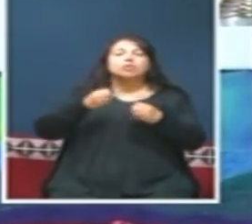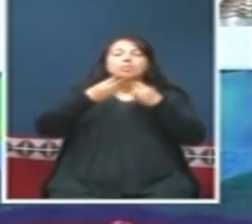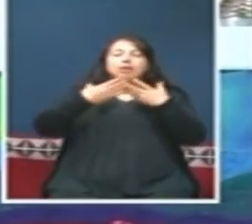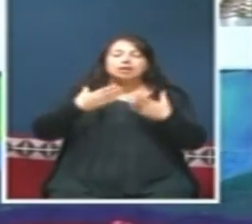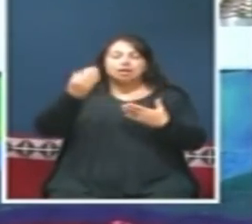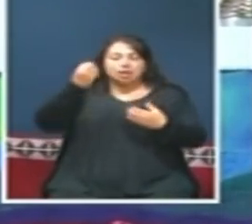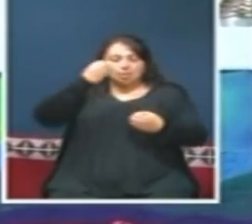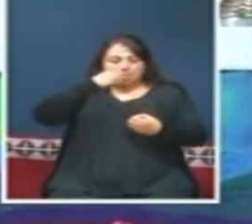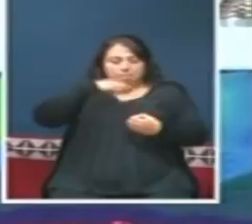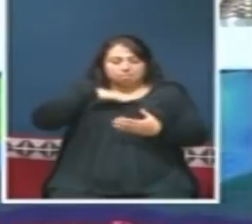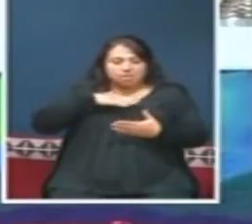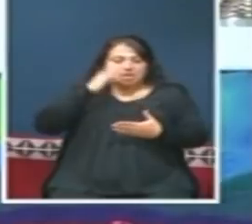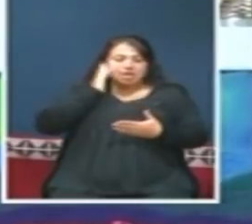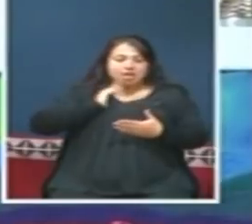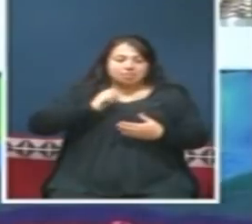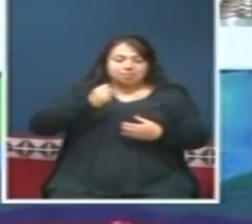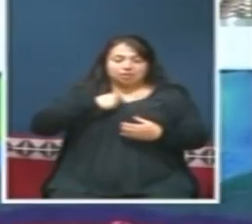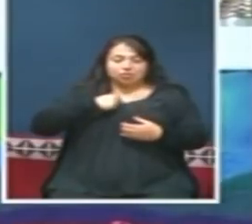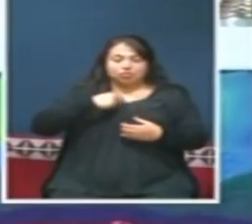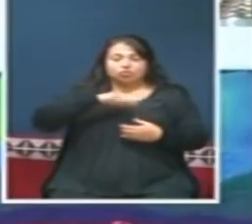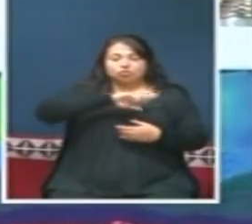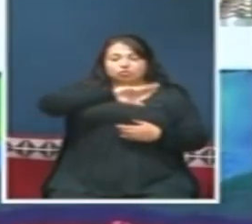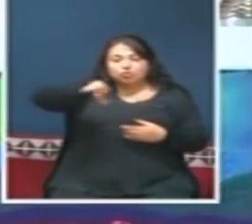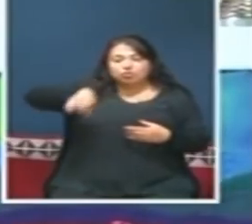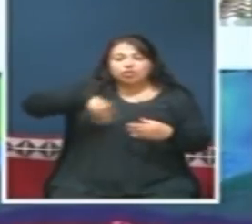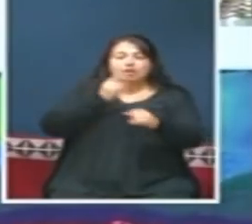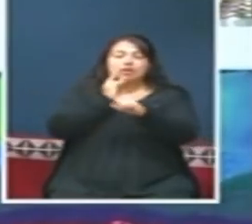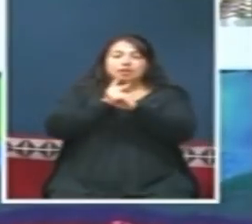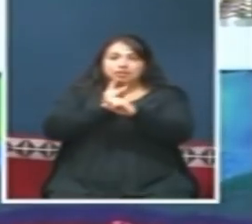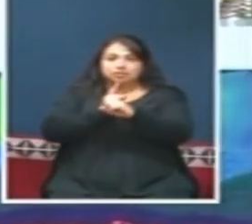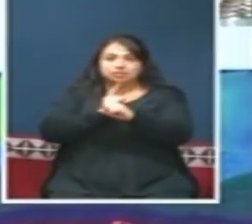su santa Iglesia.